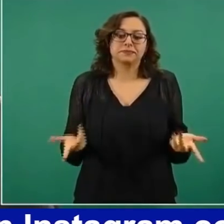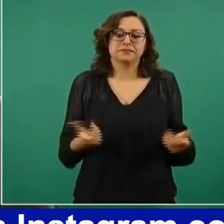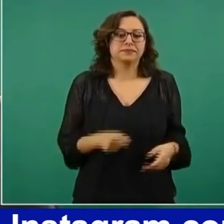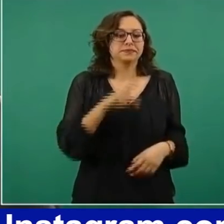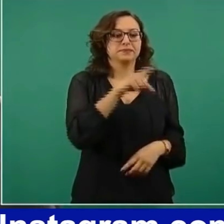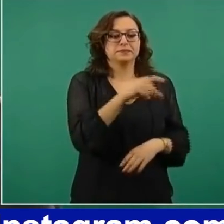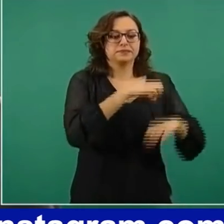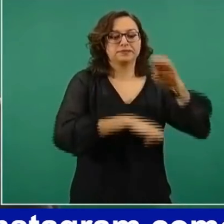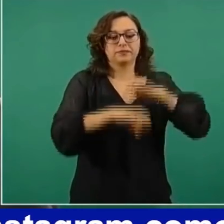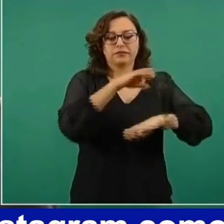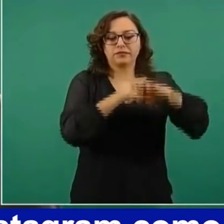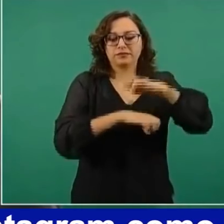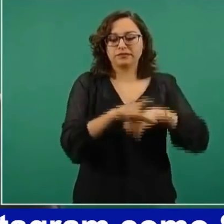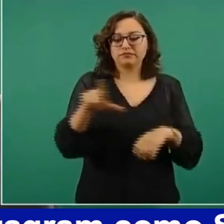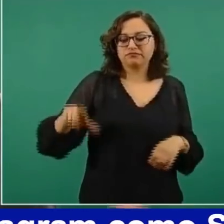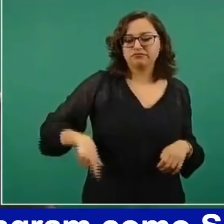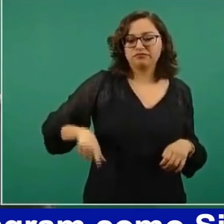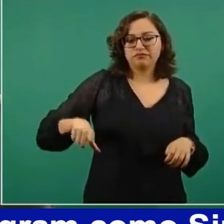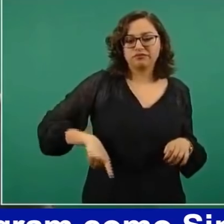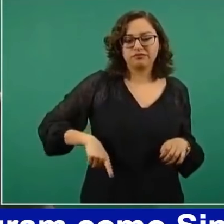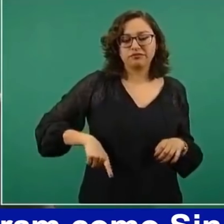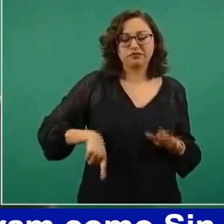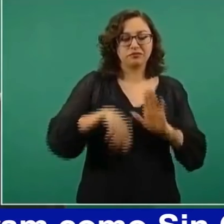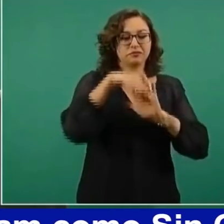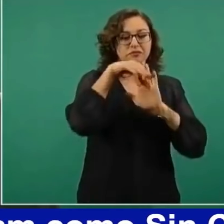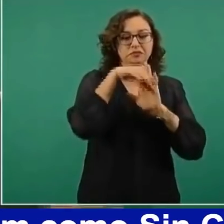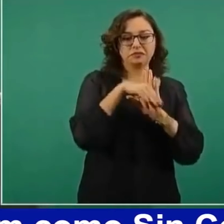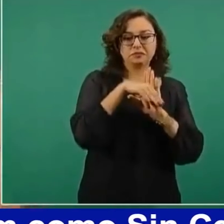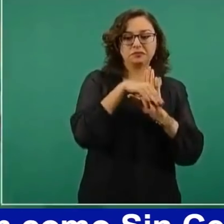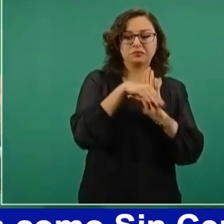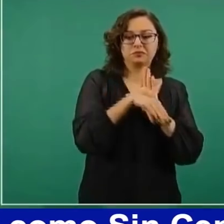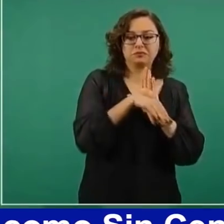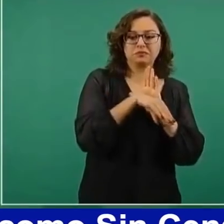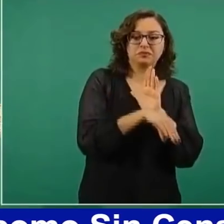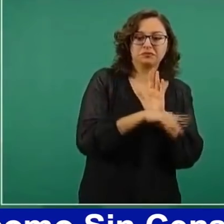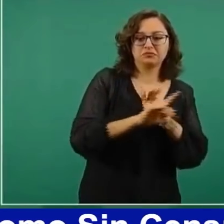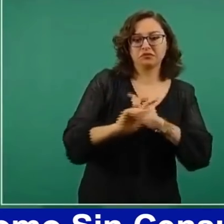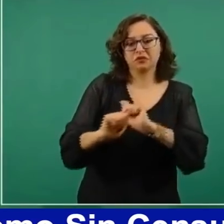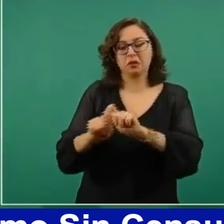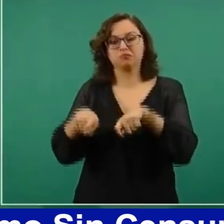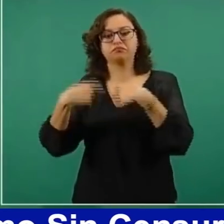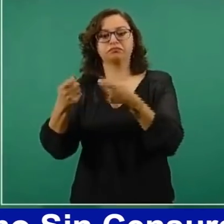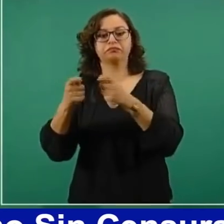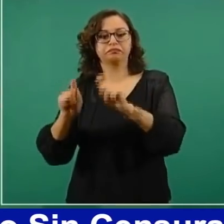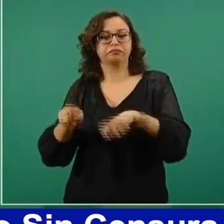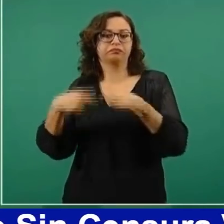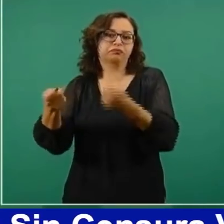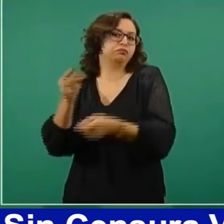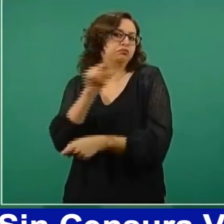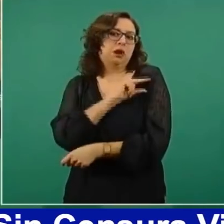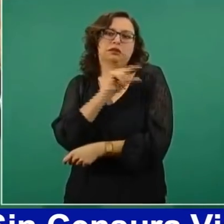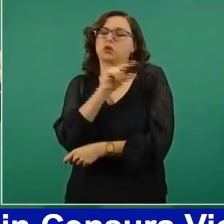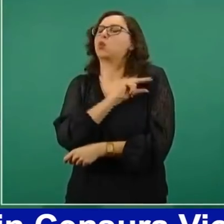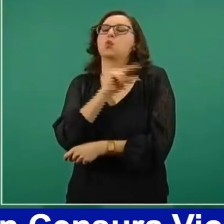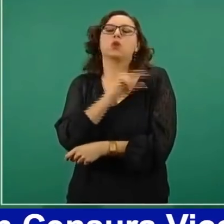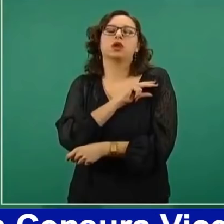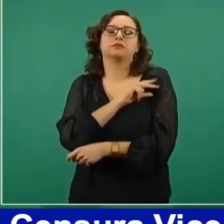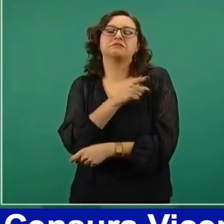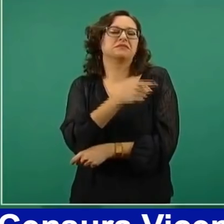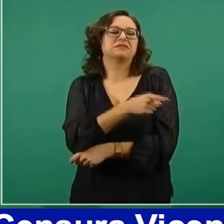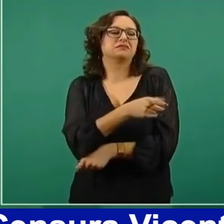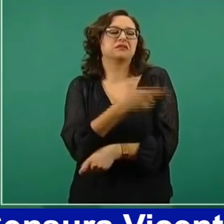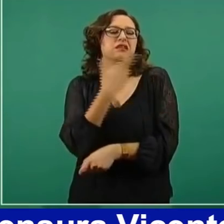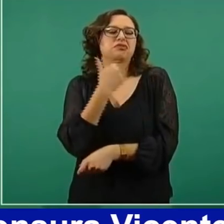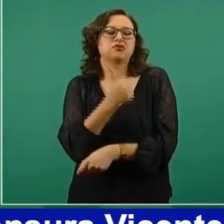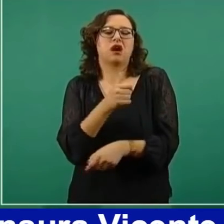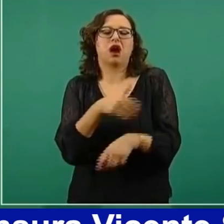que han ocurrido en el gobierno, no solo en México, sino en el mundo. Fue parte de esta tendencia de privatizar, deshacerse de lo que es